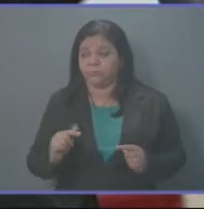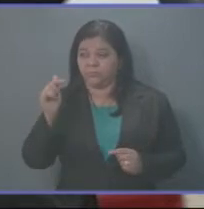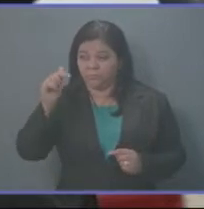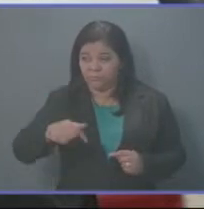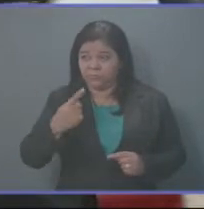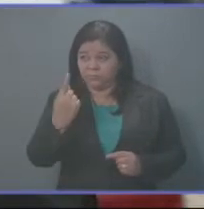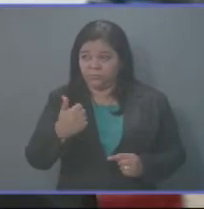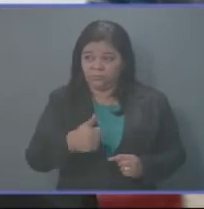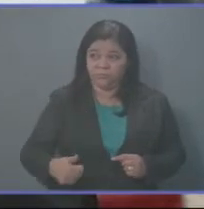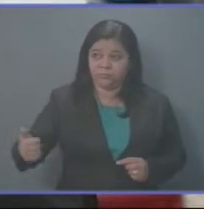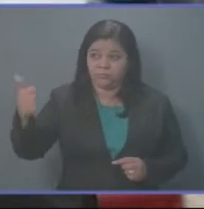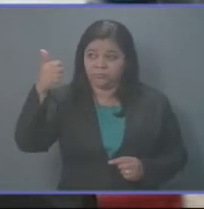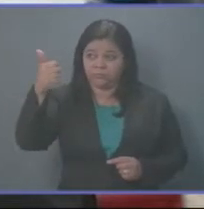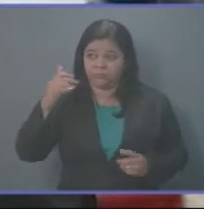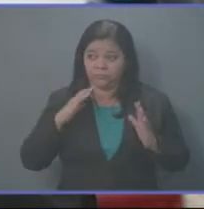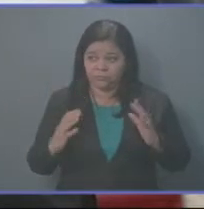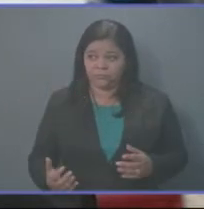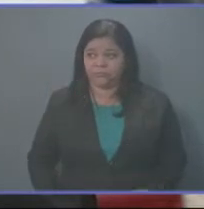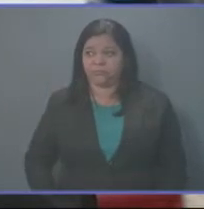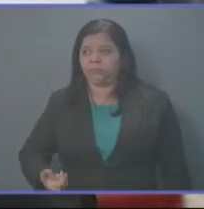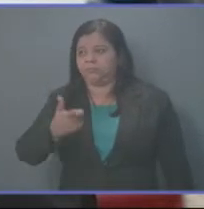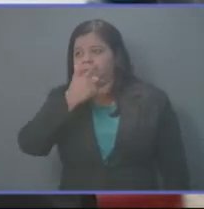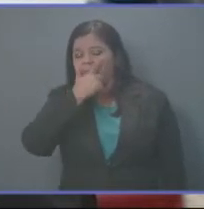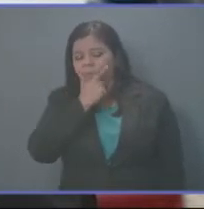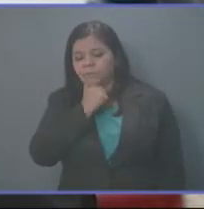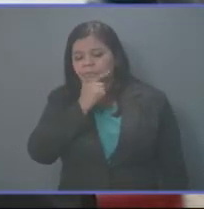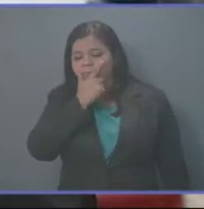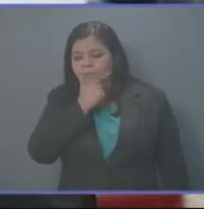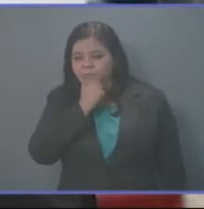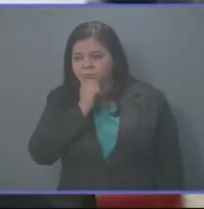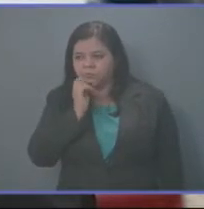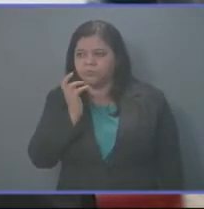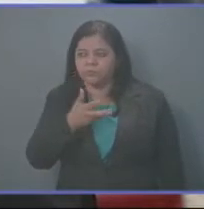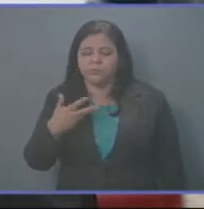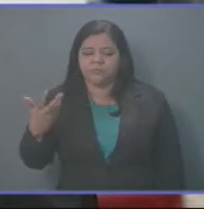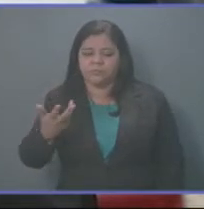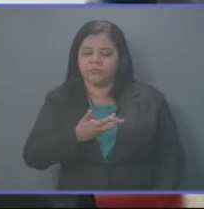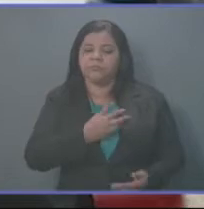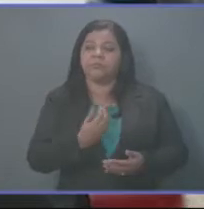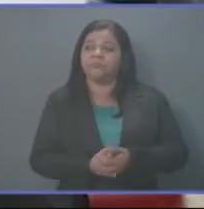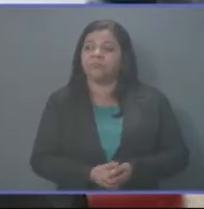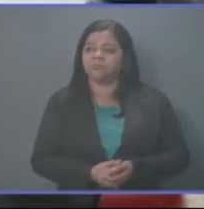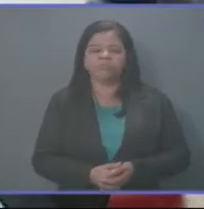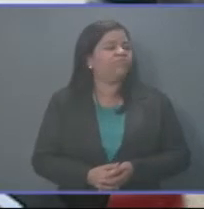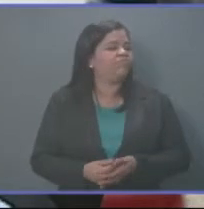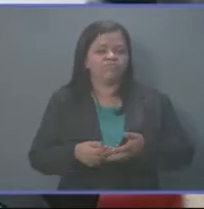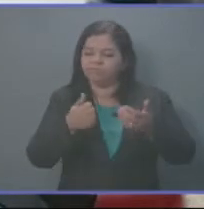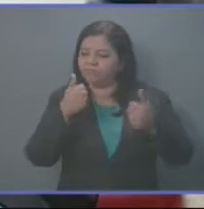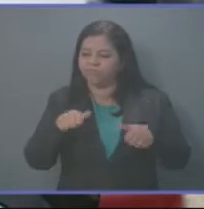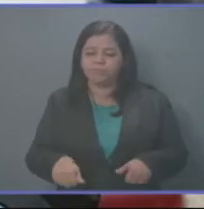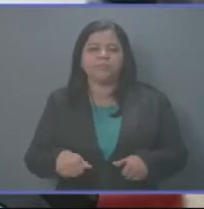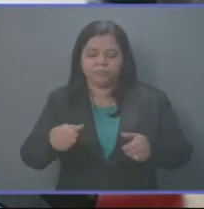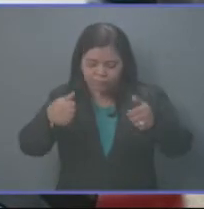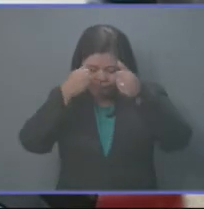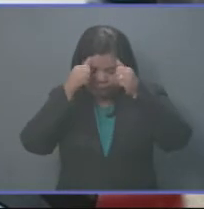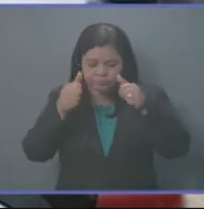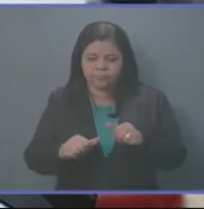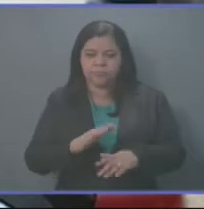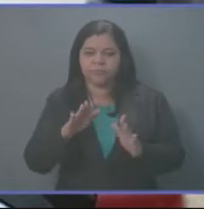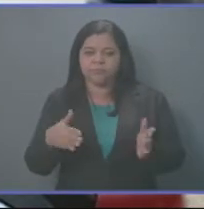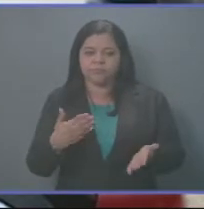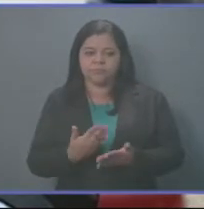tenemos en este gobierno, lo dudamos. Por eso es que nos estamos oponiendo a la aprobación de